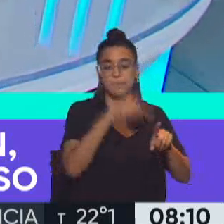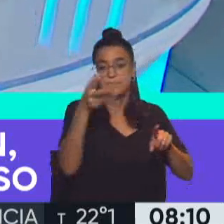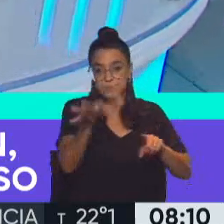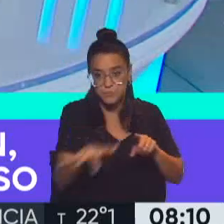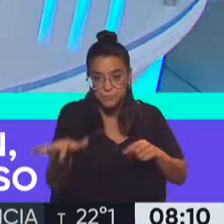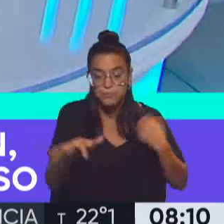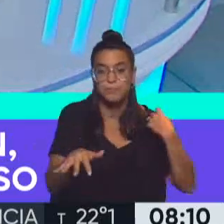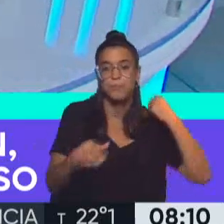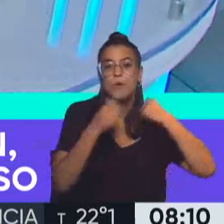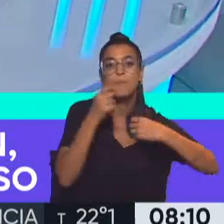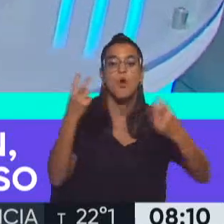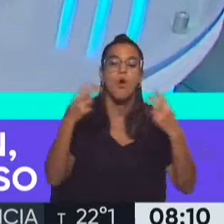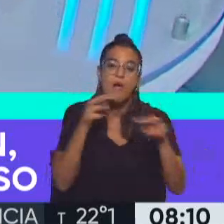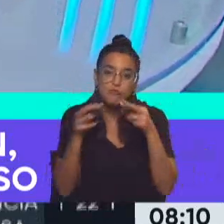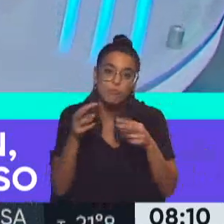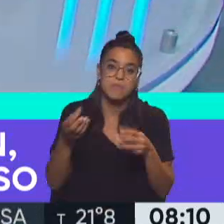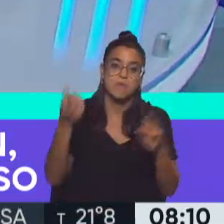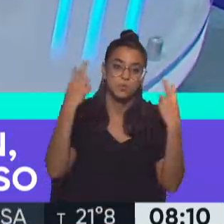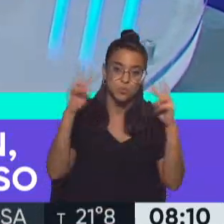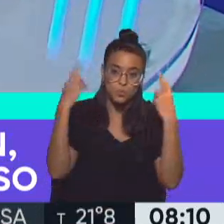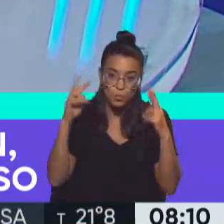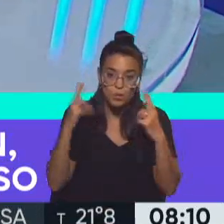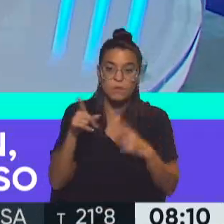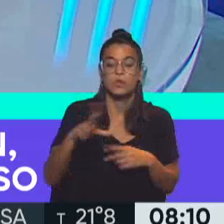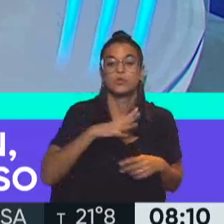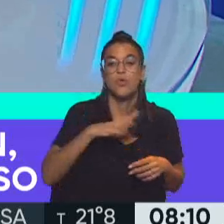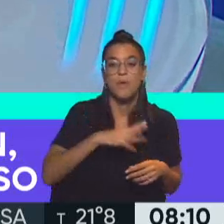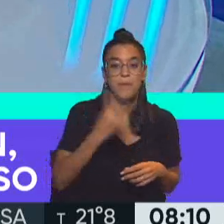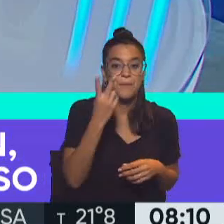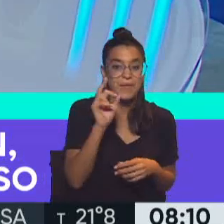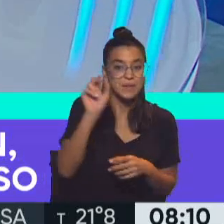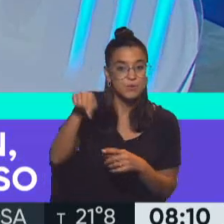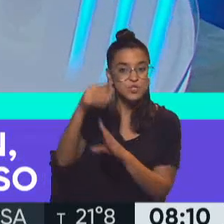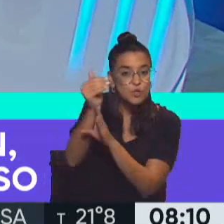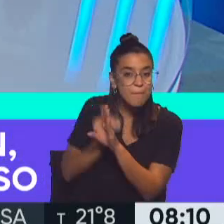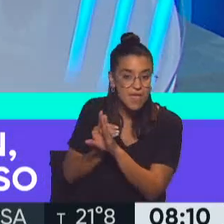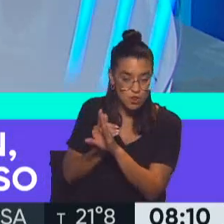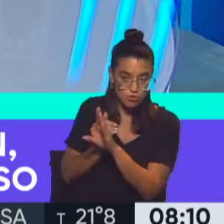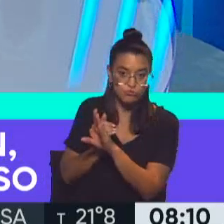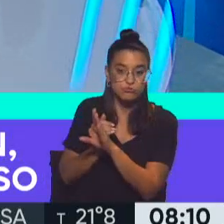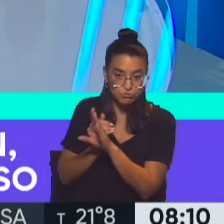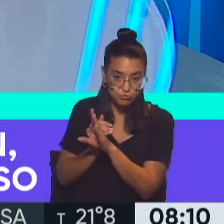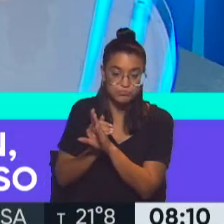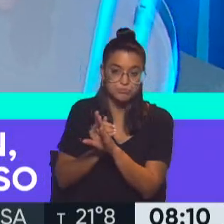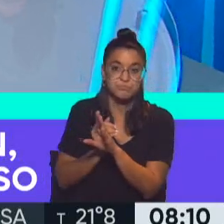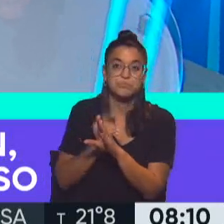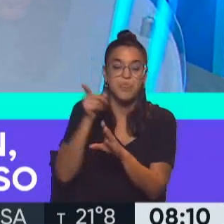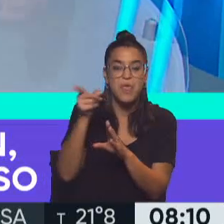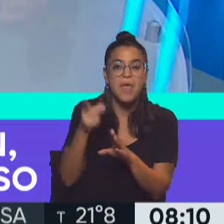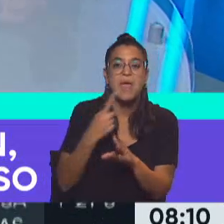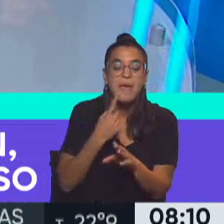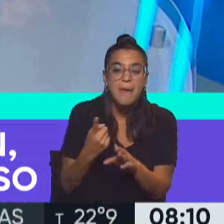como gastronomía y turismo, por ejemplo, que todavía están 20% por debajo de su